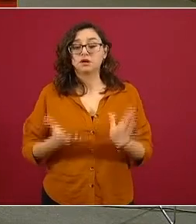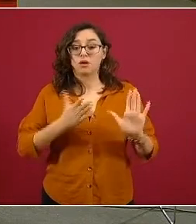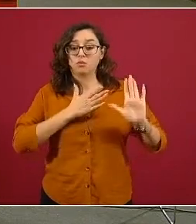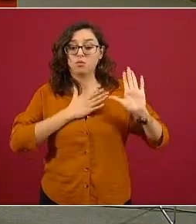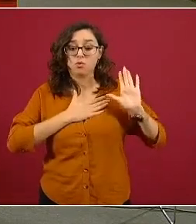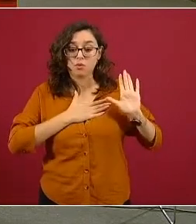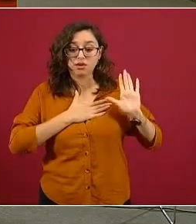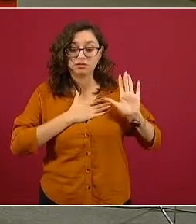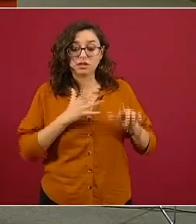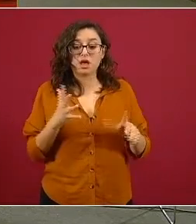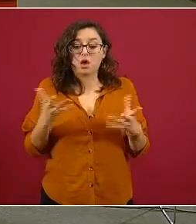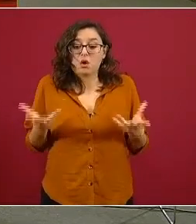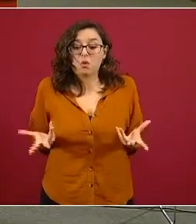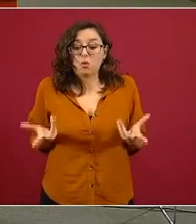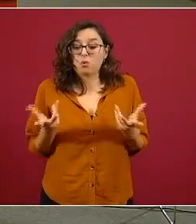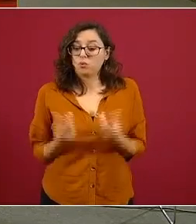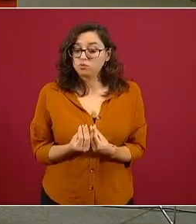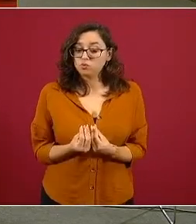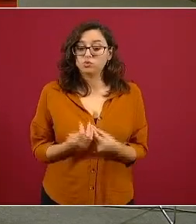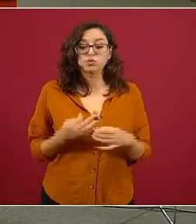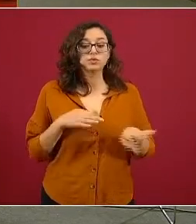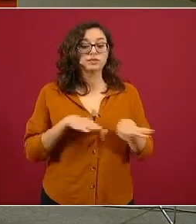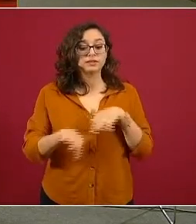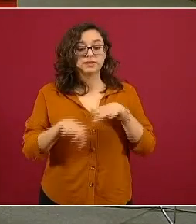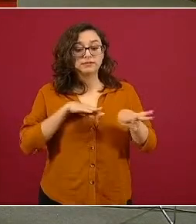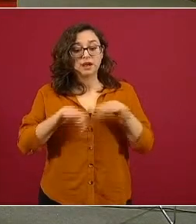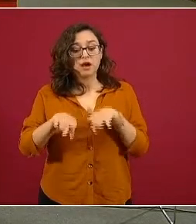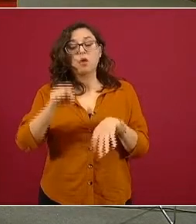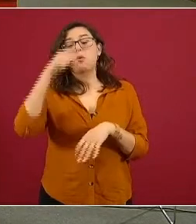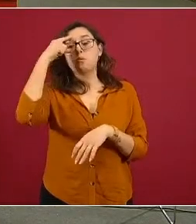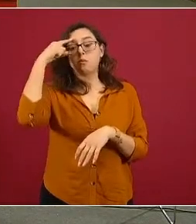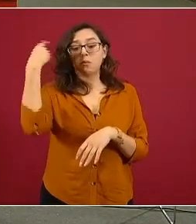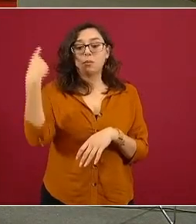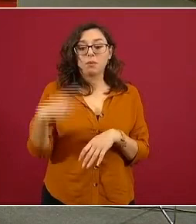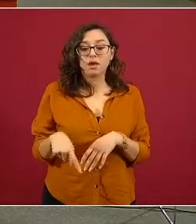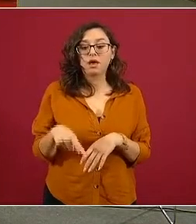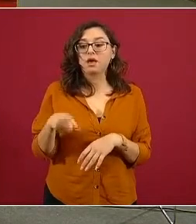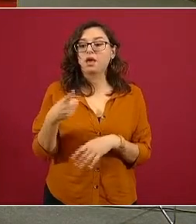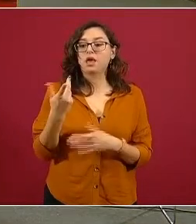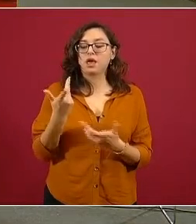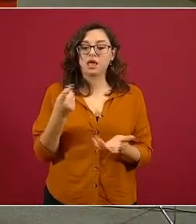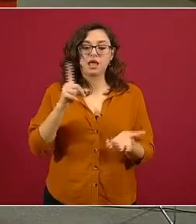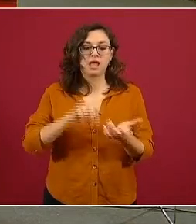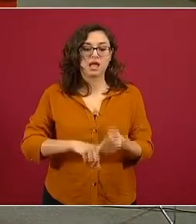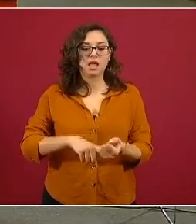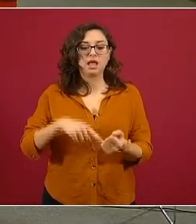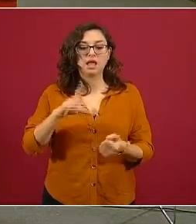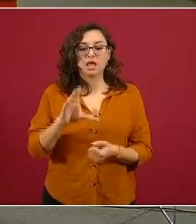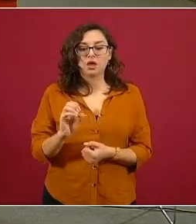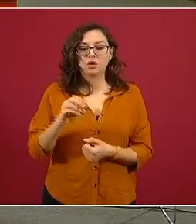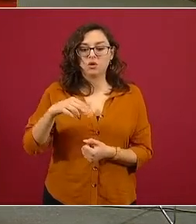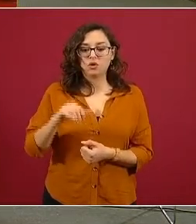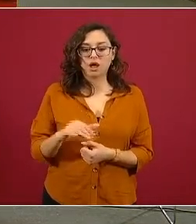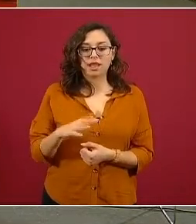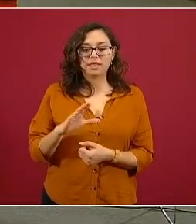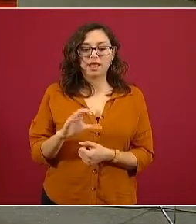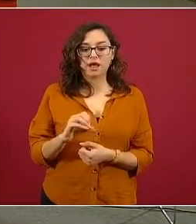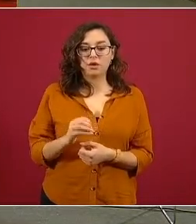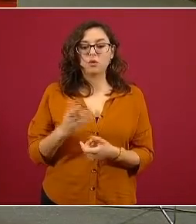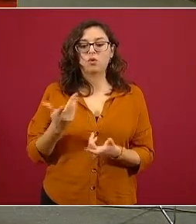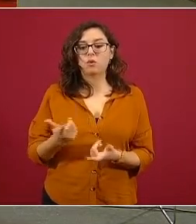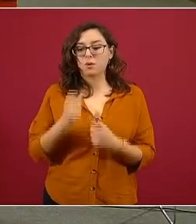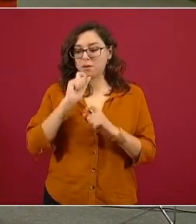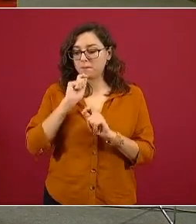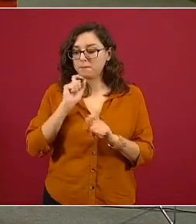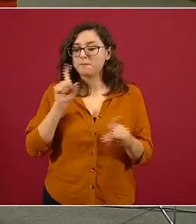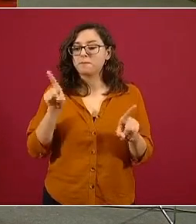a trabajar conjuntamente para entregar al Consejo Coordinador Empresarial a través del